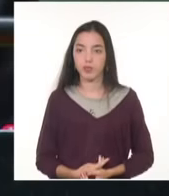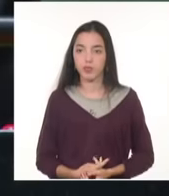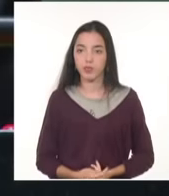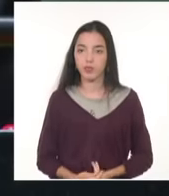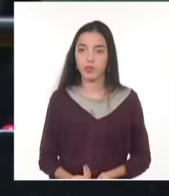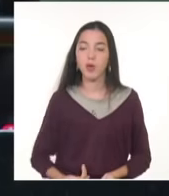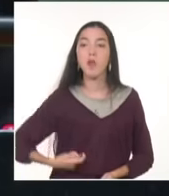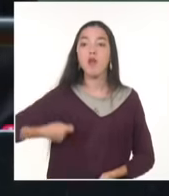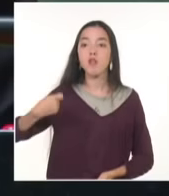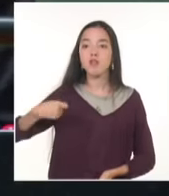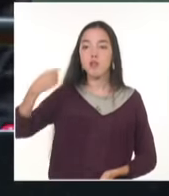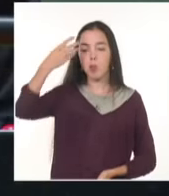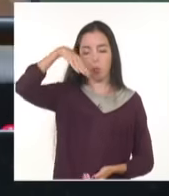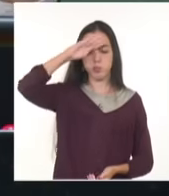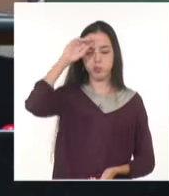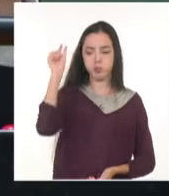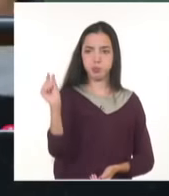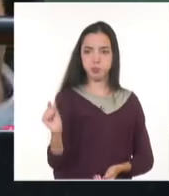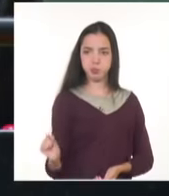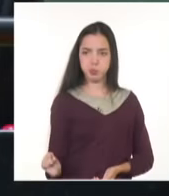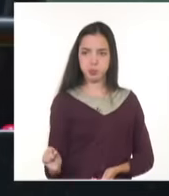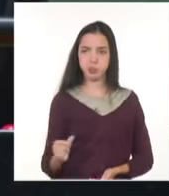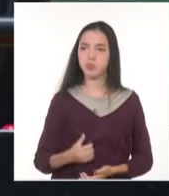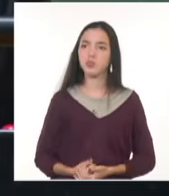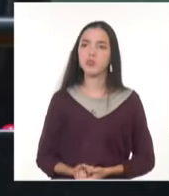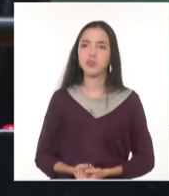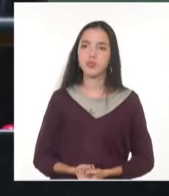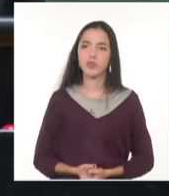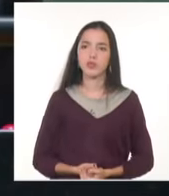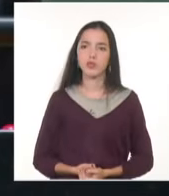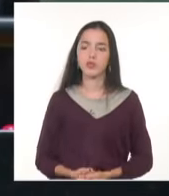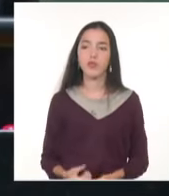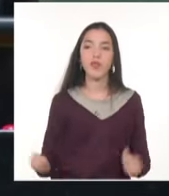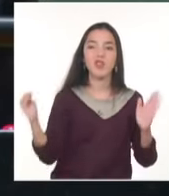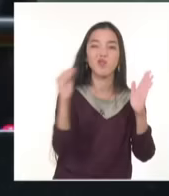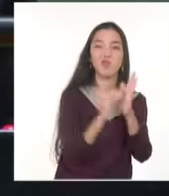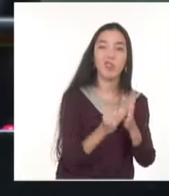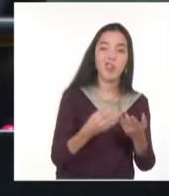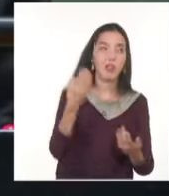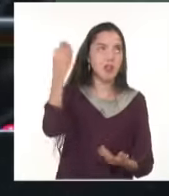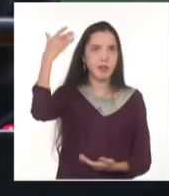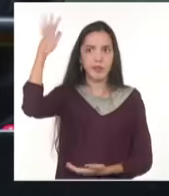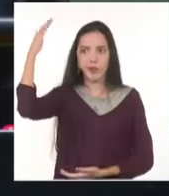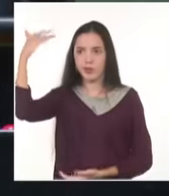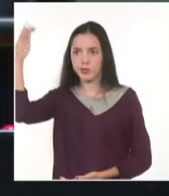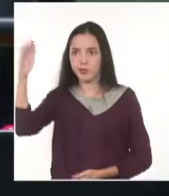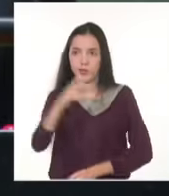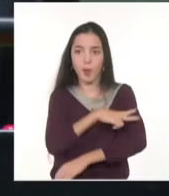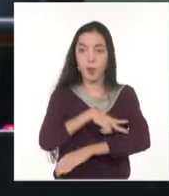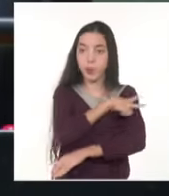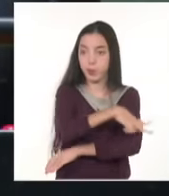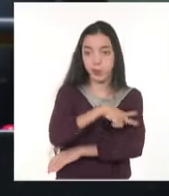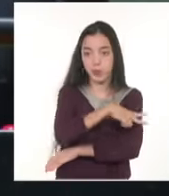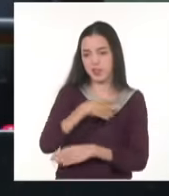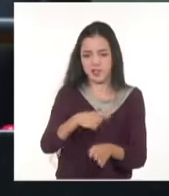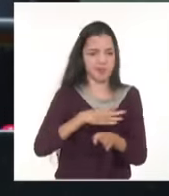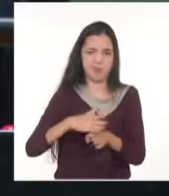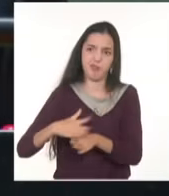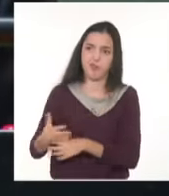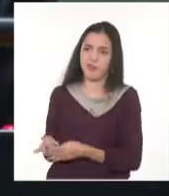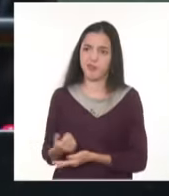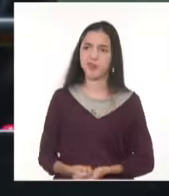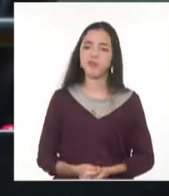cubanas y cubanos, sin interferencia extranjera. Continuaremos también